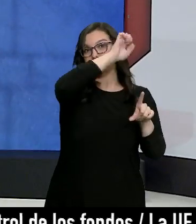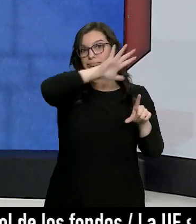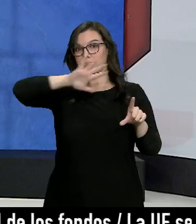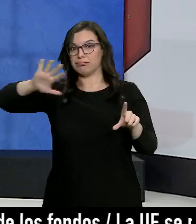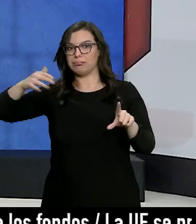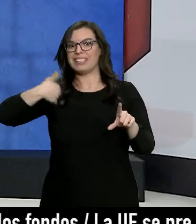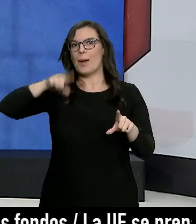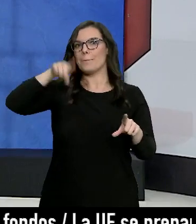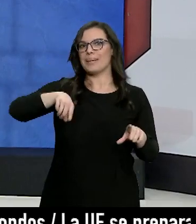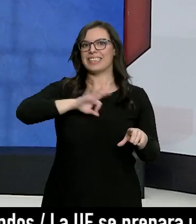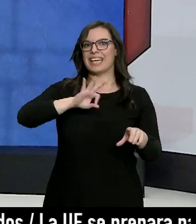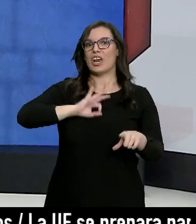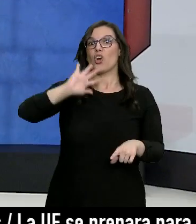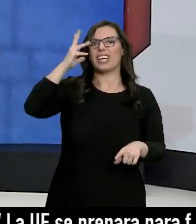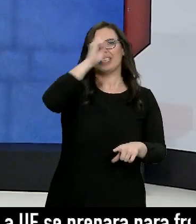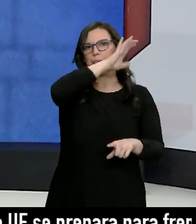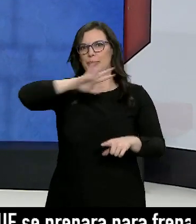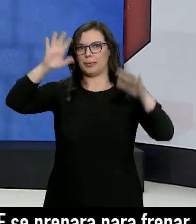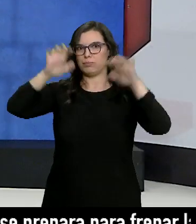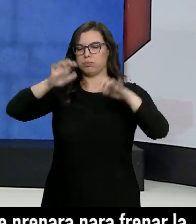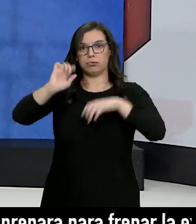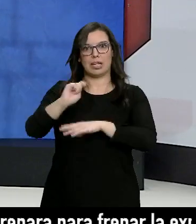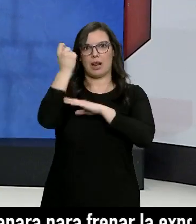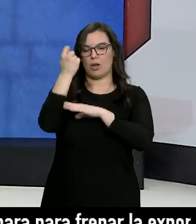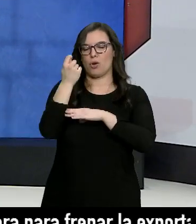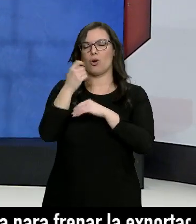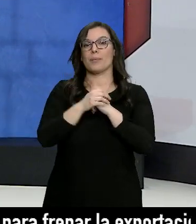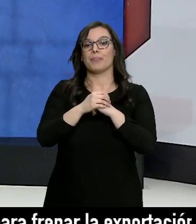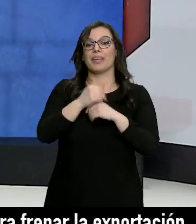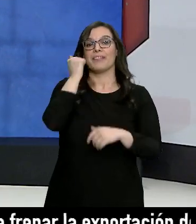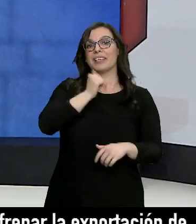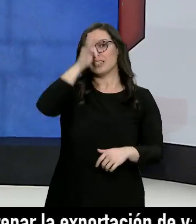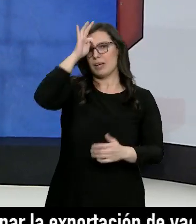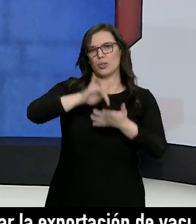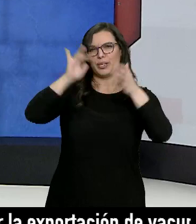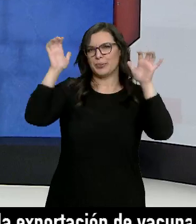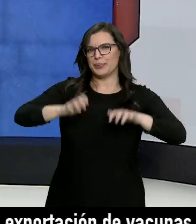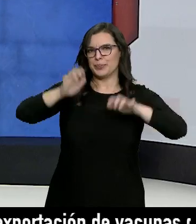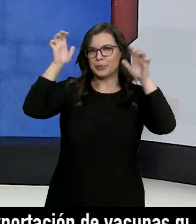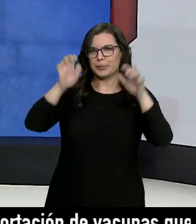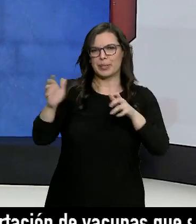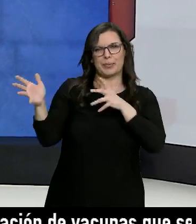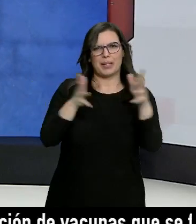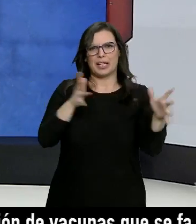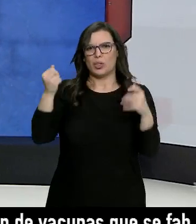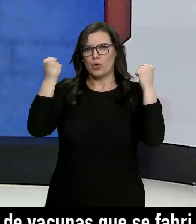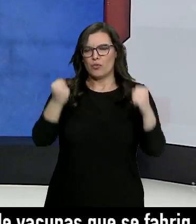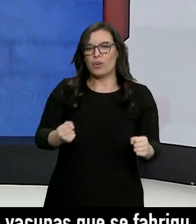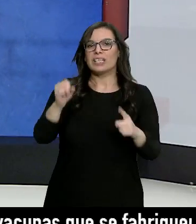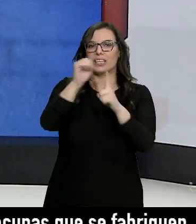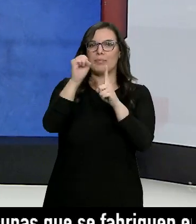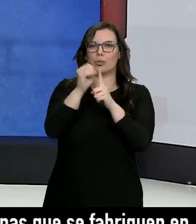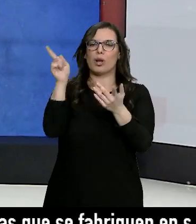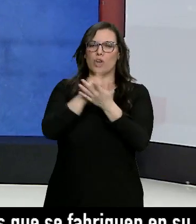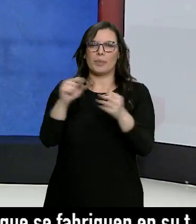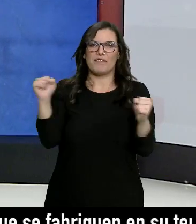quinta del mes de enero. Es un mes récord con esas 5 borrascas. El fin de semana va a estar pasado por agua, con mucho viento y con temperaturas que van a ser